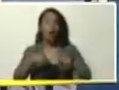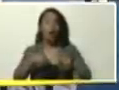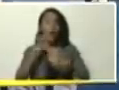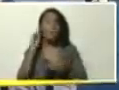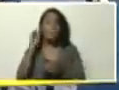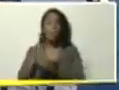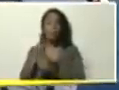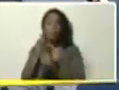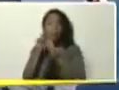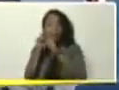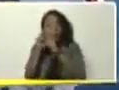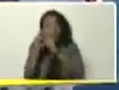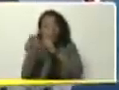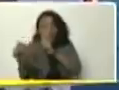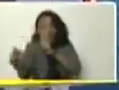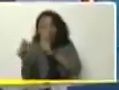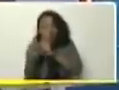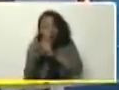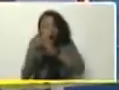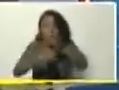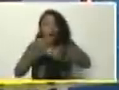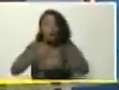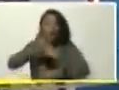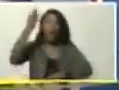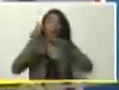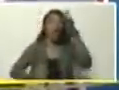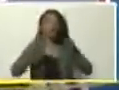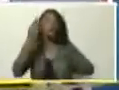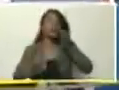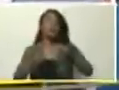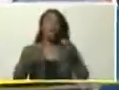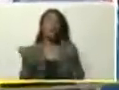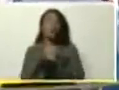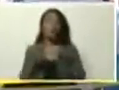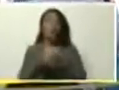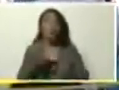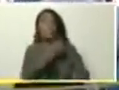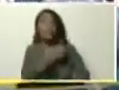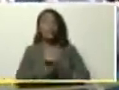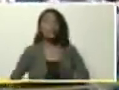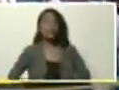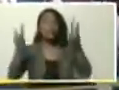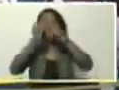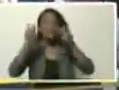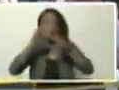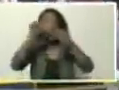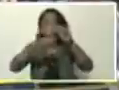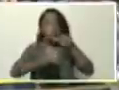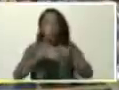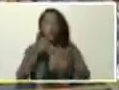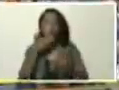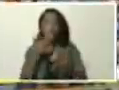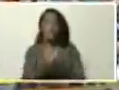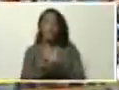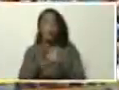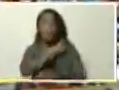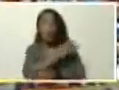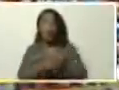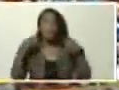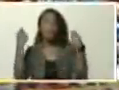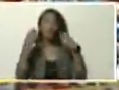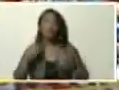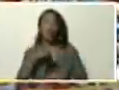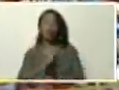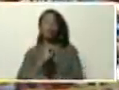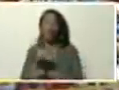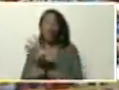meter la lupa y hacer justicia. El cuerpo de inspectores presidenciales. Usted me lo pide el Poder Popular y yo se lo